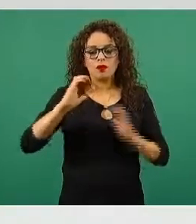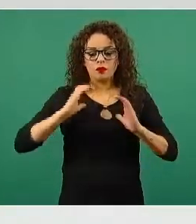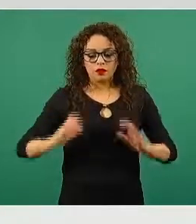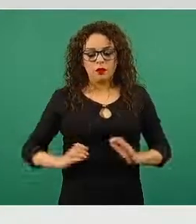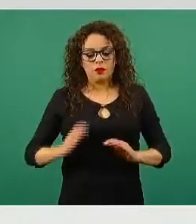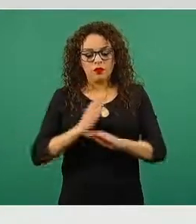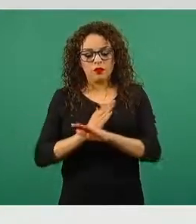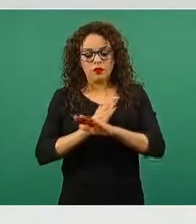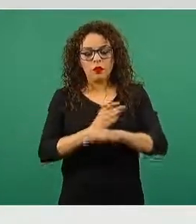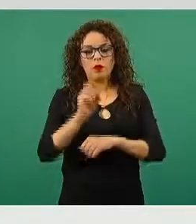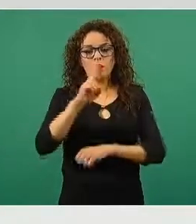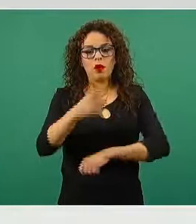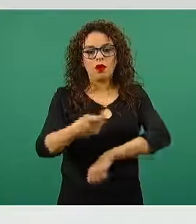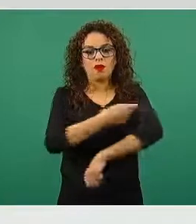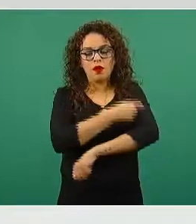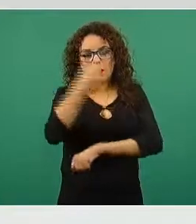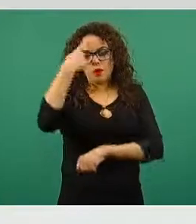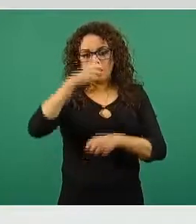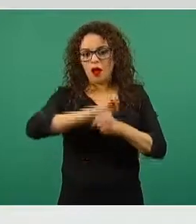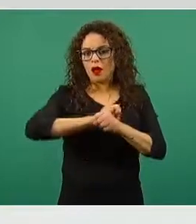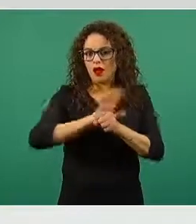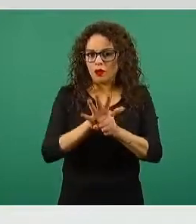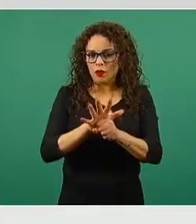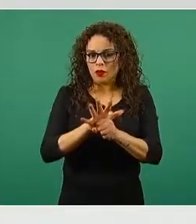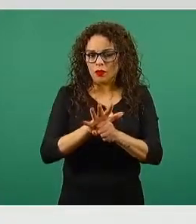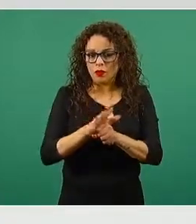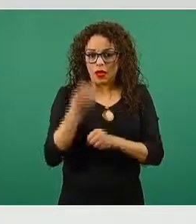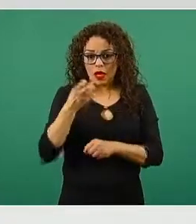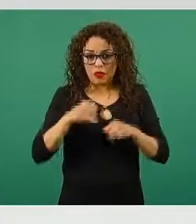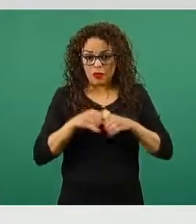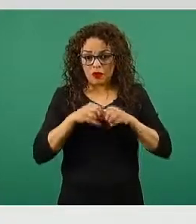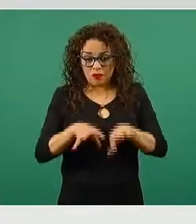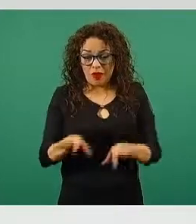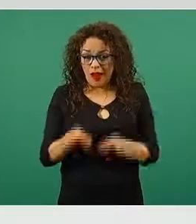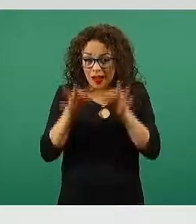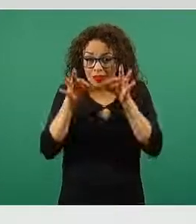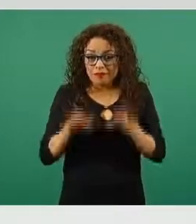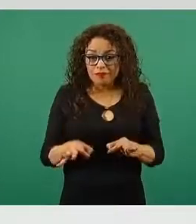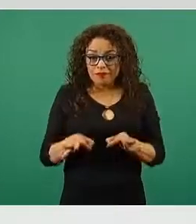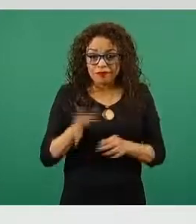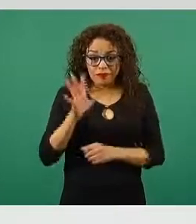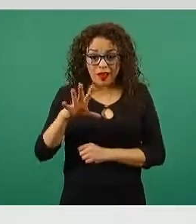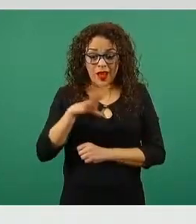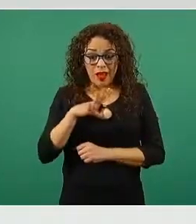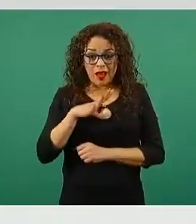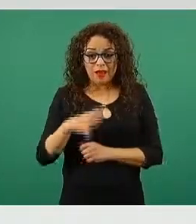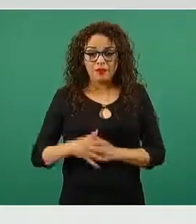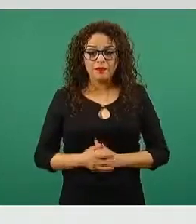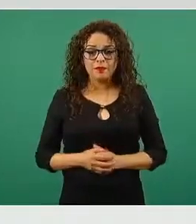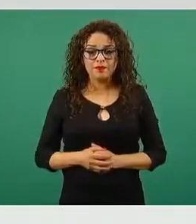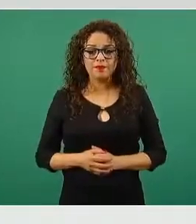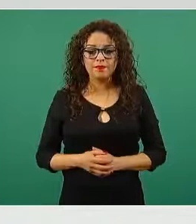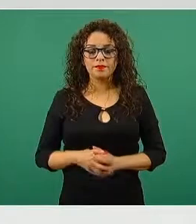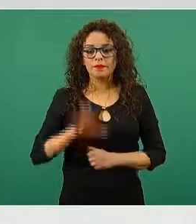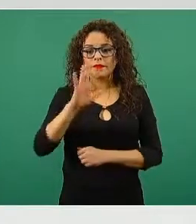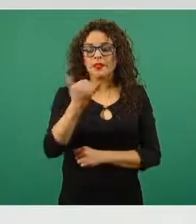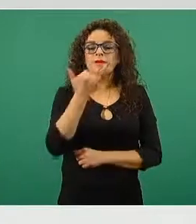pues, tampoco la vemos tener información exacta. Perdón, Héctor, tengo mucha